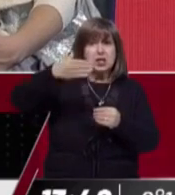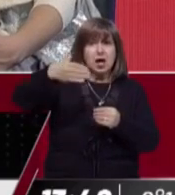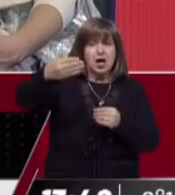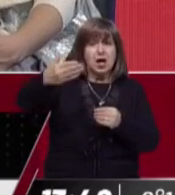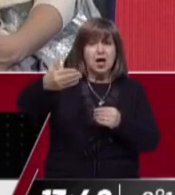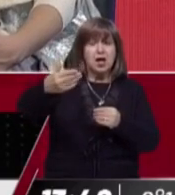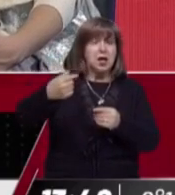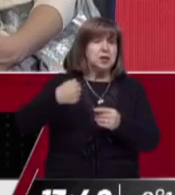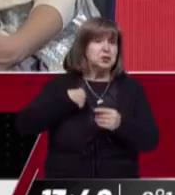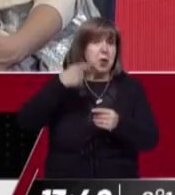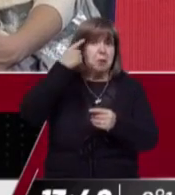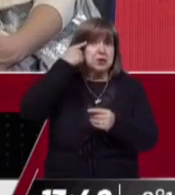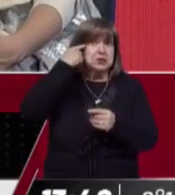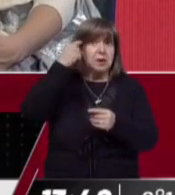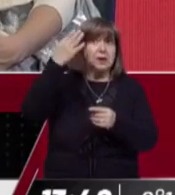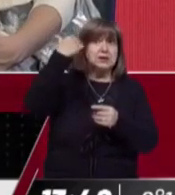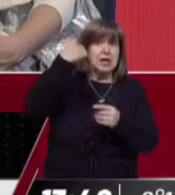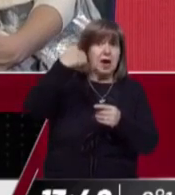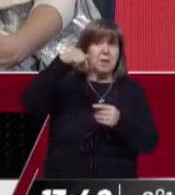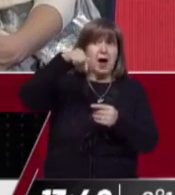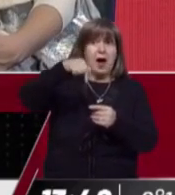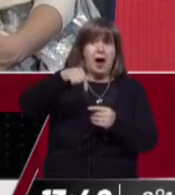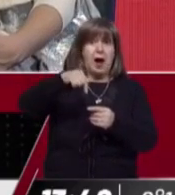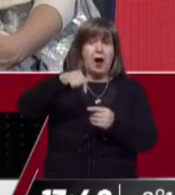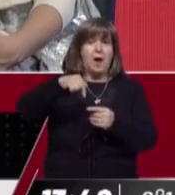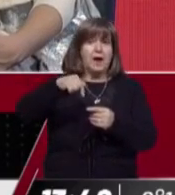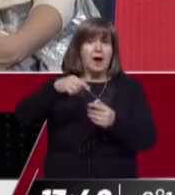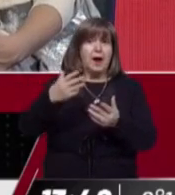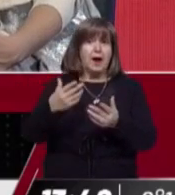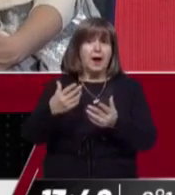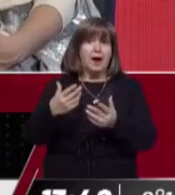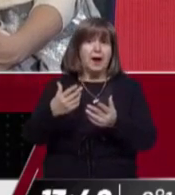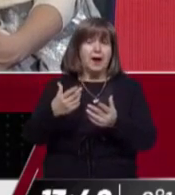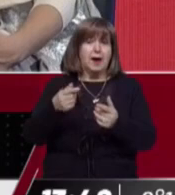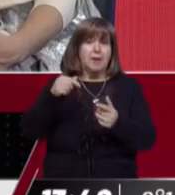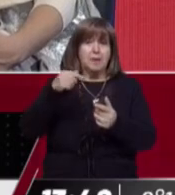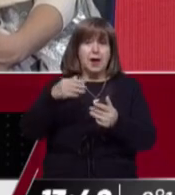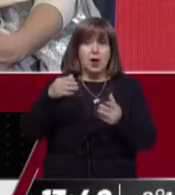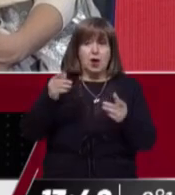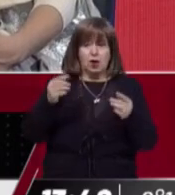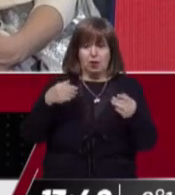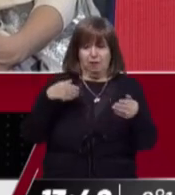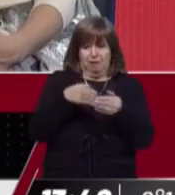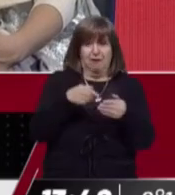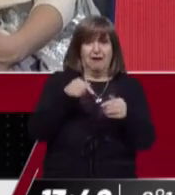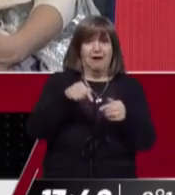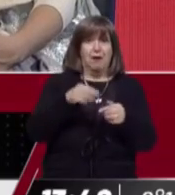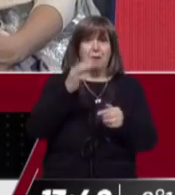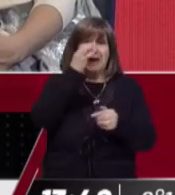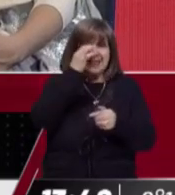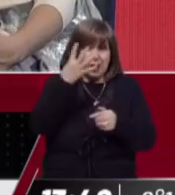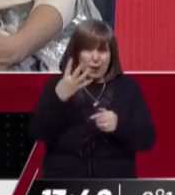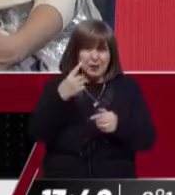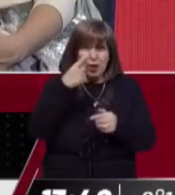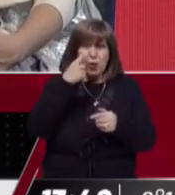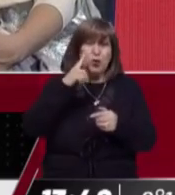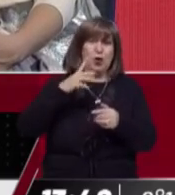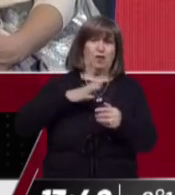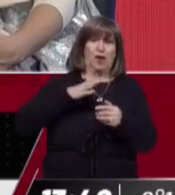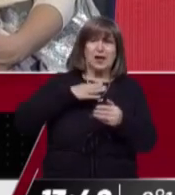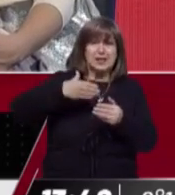nosotros creemos que la convocatoria la paritaria sí debía haber una convocatoria paritaria pero no con fecha del 24 de